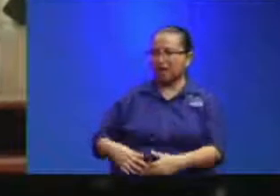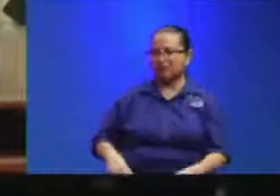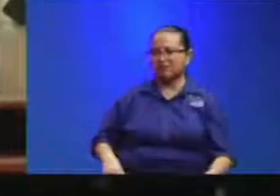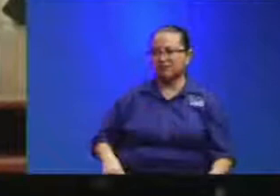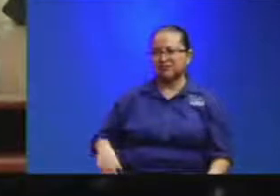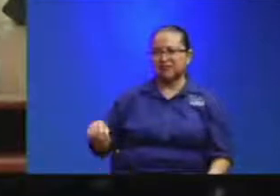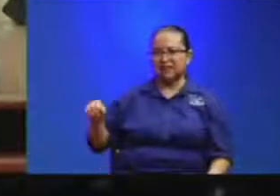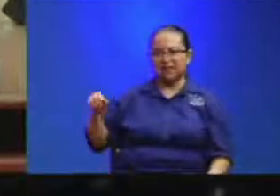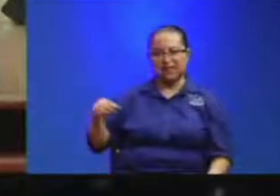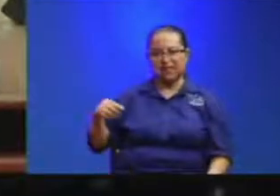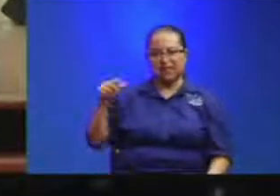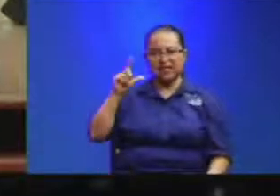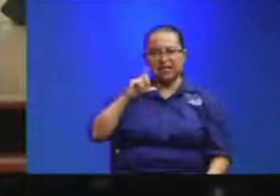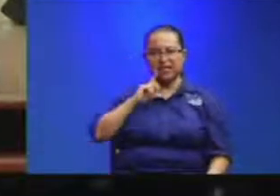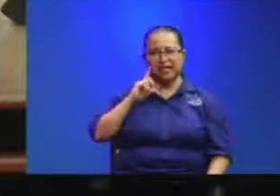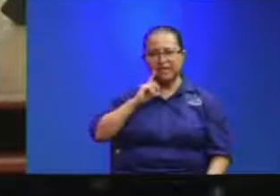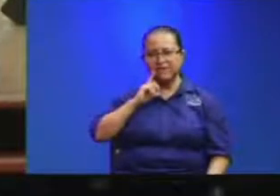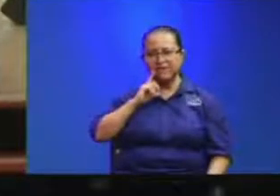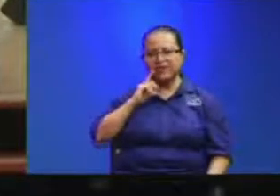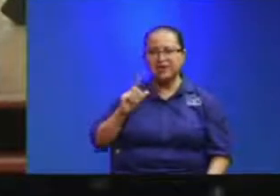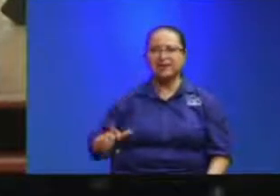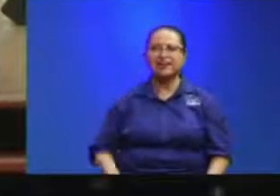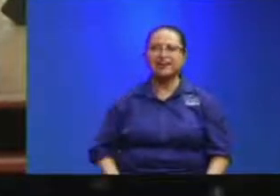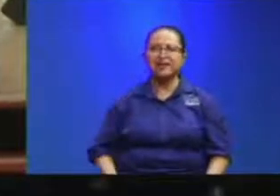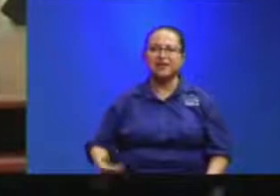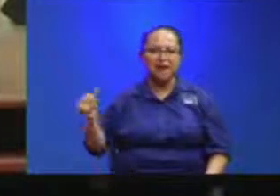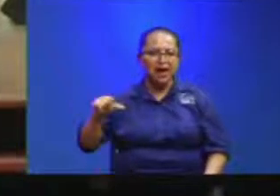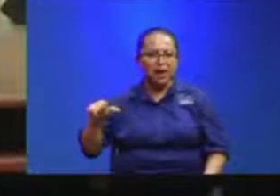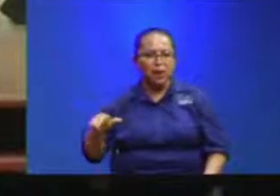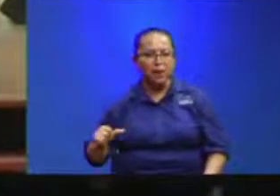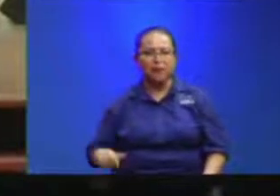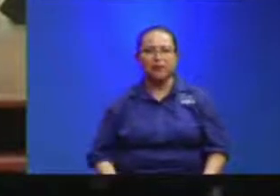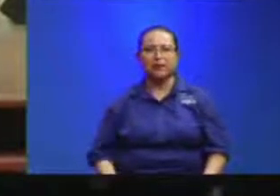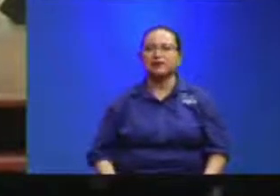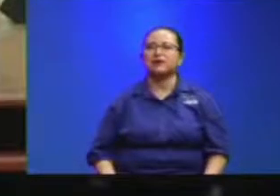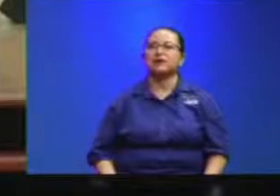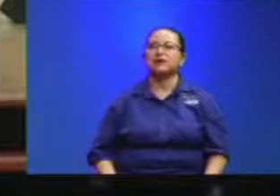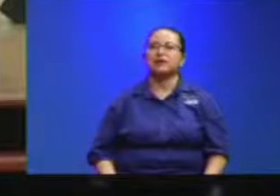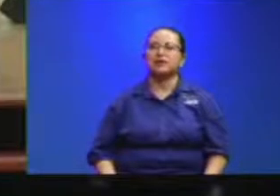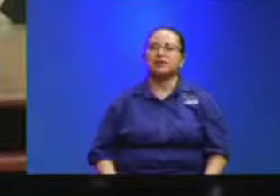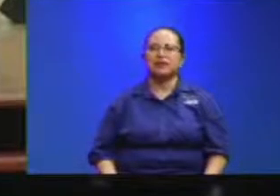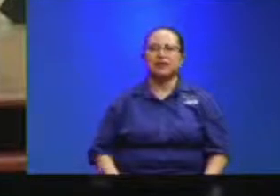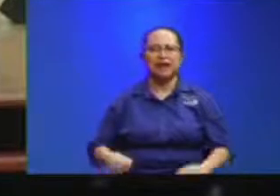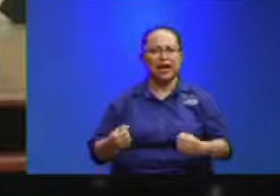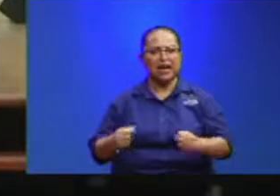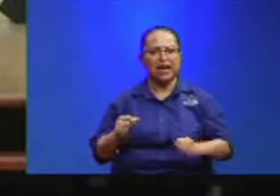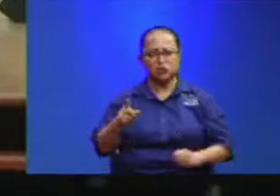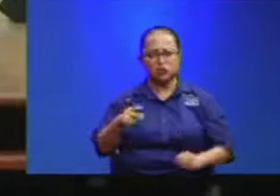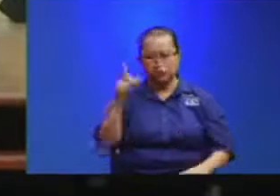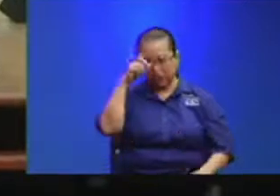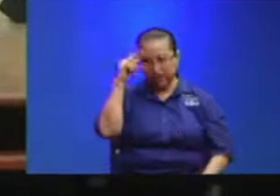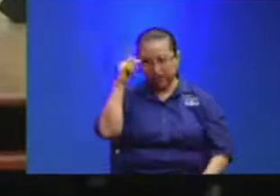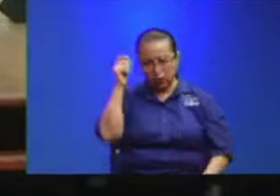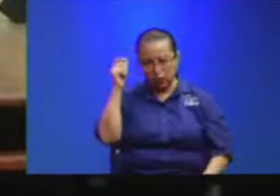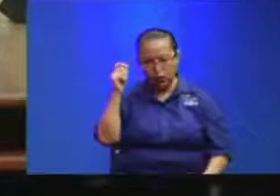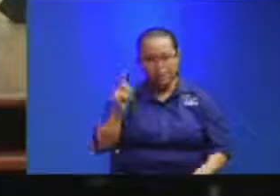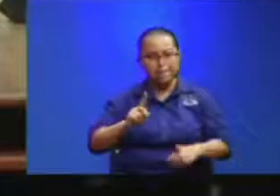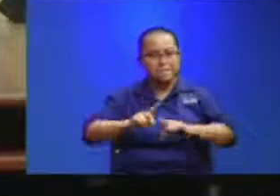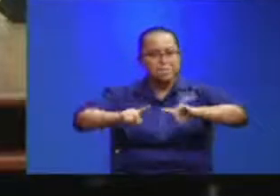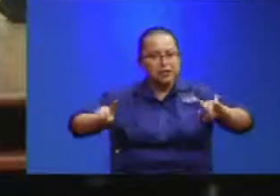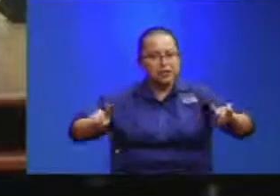vaya y venderle más caro si puede donar no está tampoco haga bien su trabajo pero para